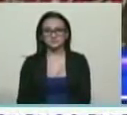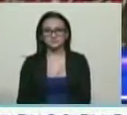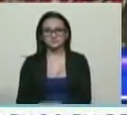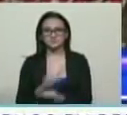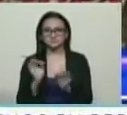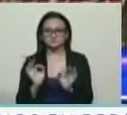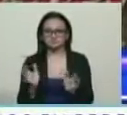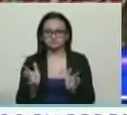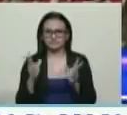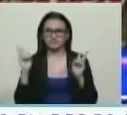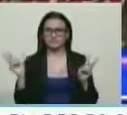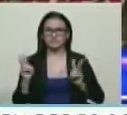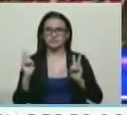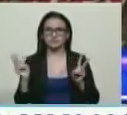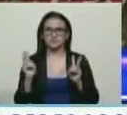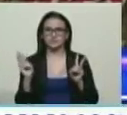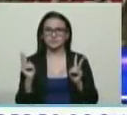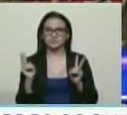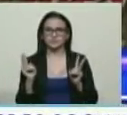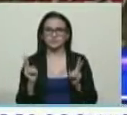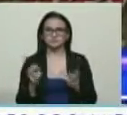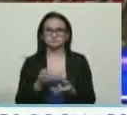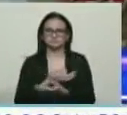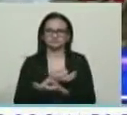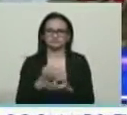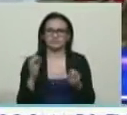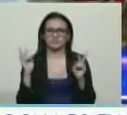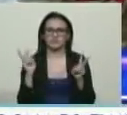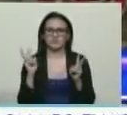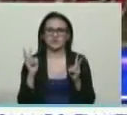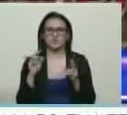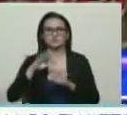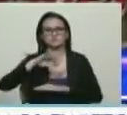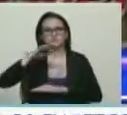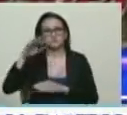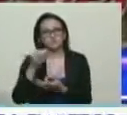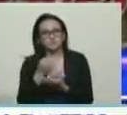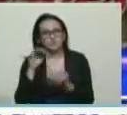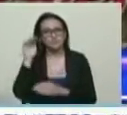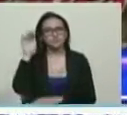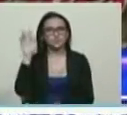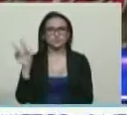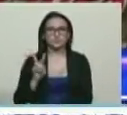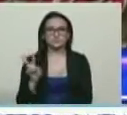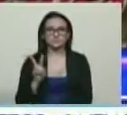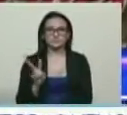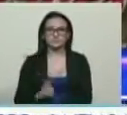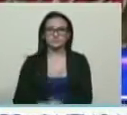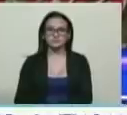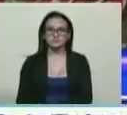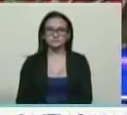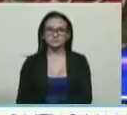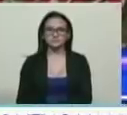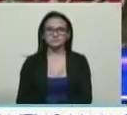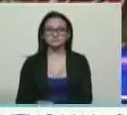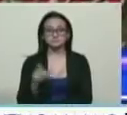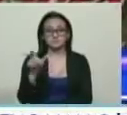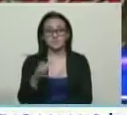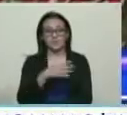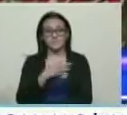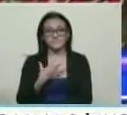victoria, luminosa victoria que despejó el horizonte de la Venezuela futura. Nuestro